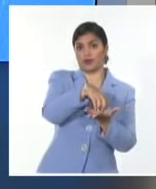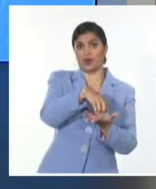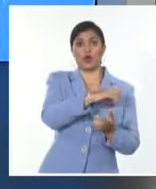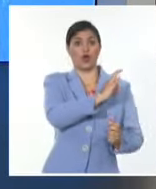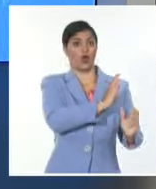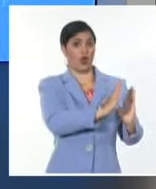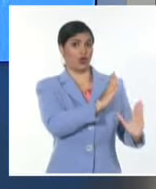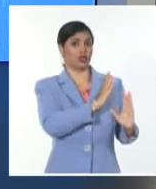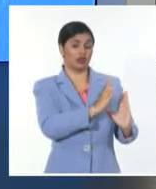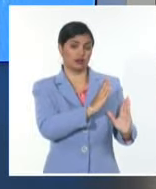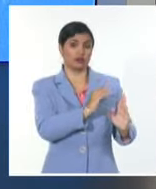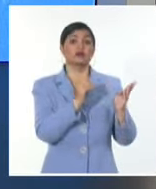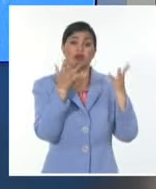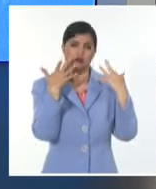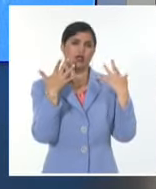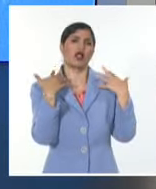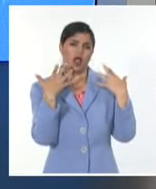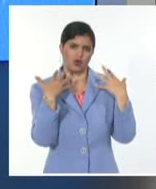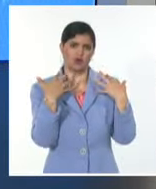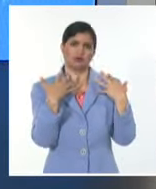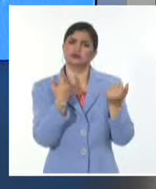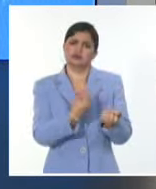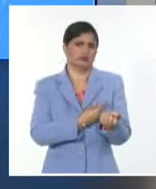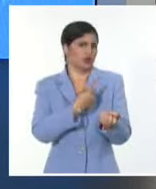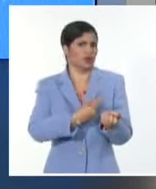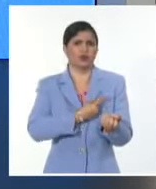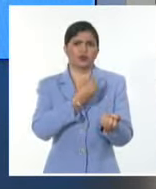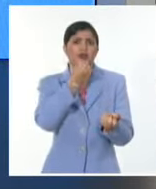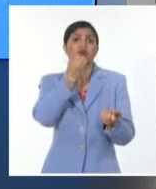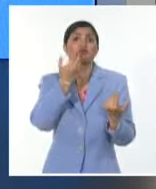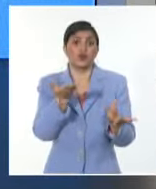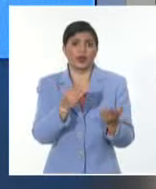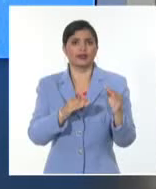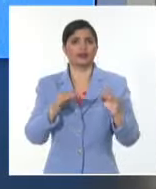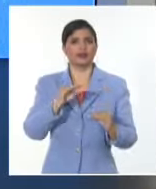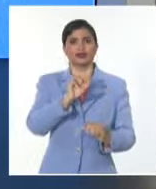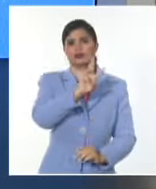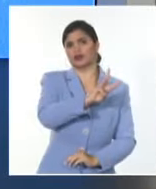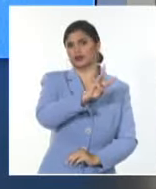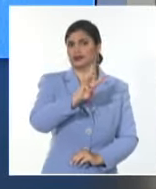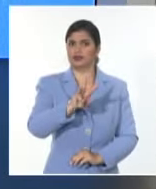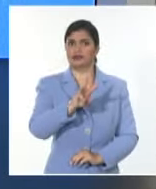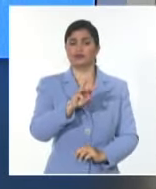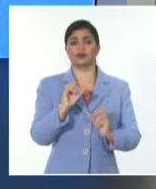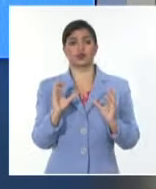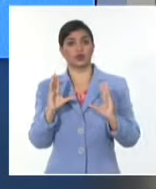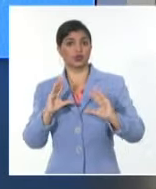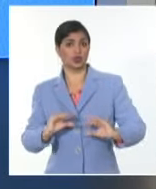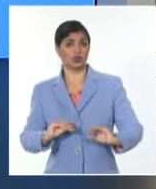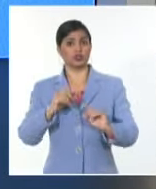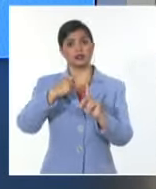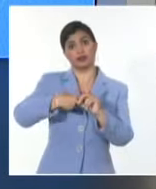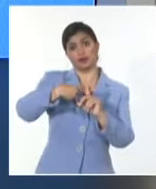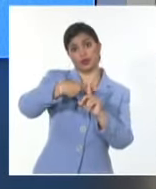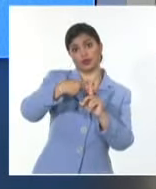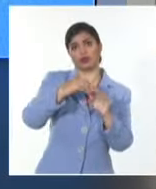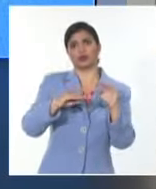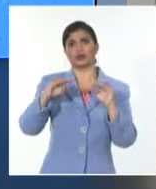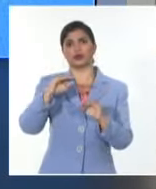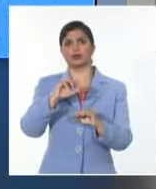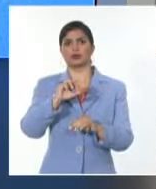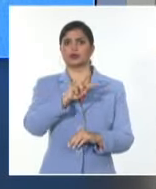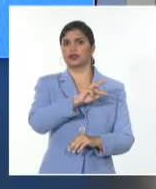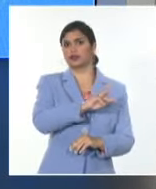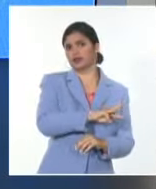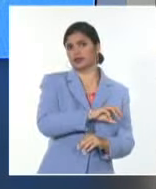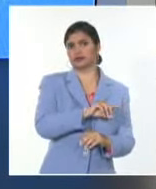temperaturas Durante los últimos días pero también puede haber algunos valores por encima de los 33 gr para horas de la noche las temperaturas por encima de los 23 25